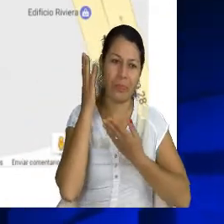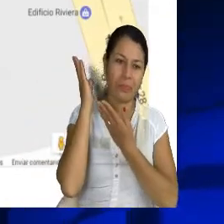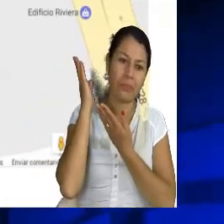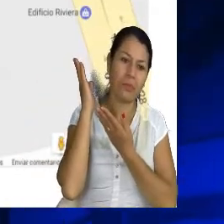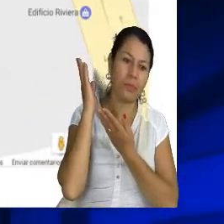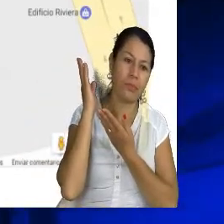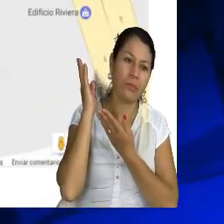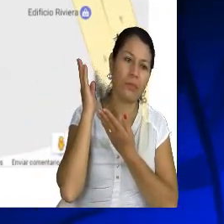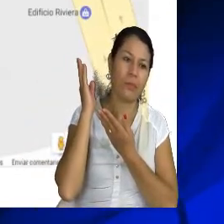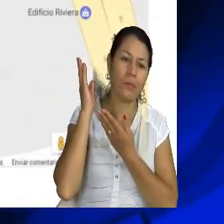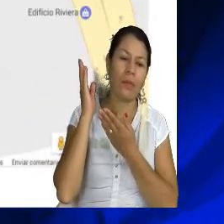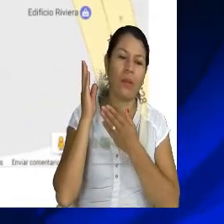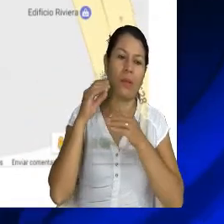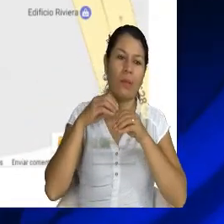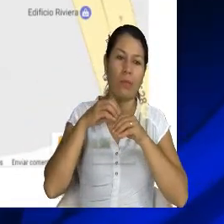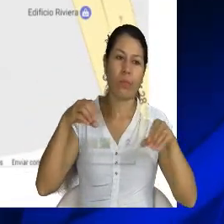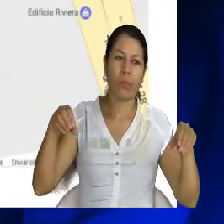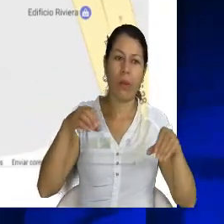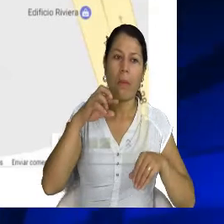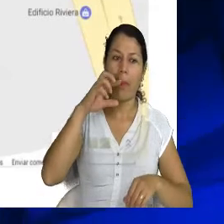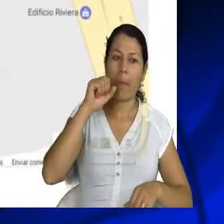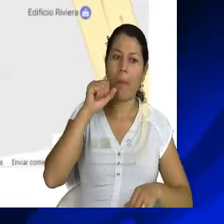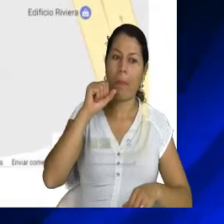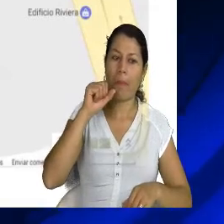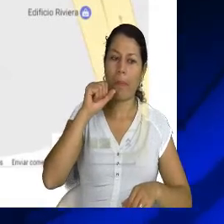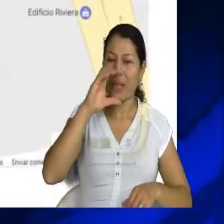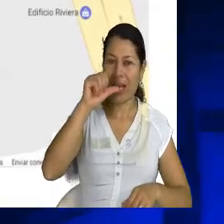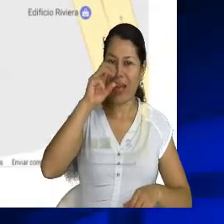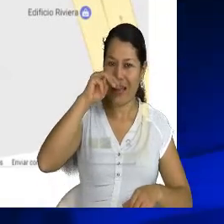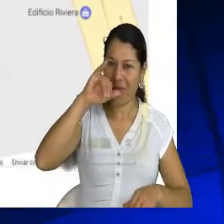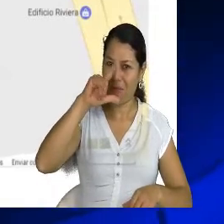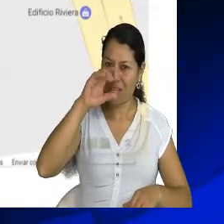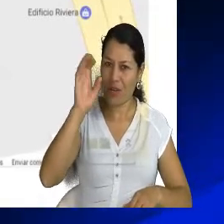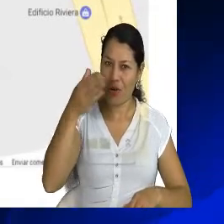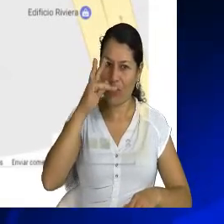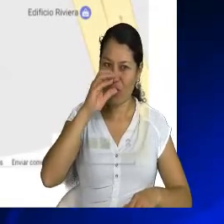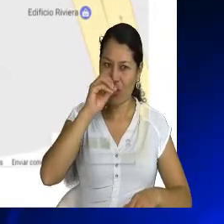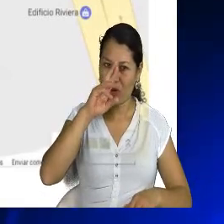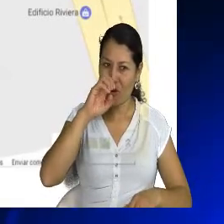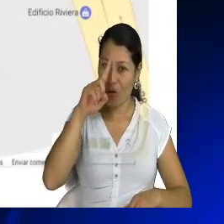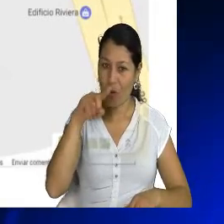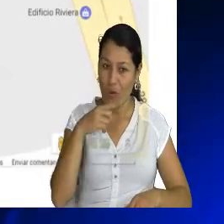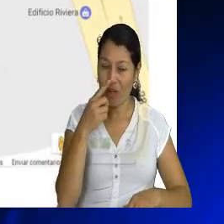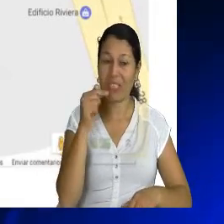del Parque Camilo Torres Restrepo, y vamos a ver, vamos a estar armando desde las